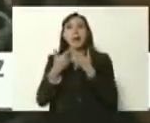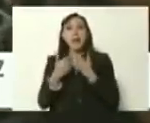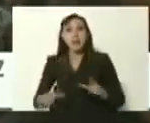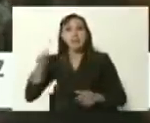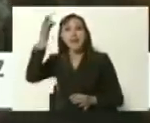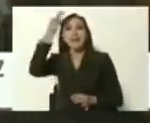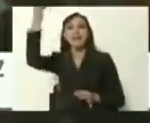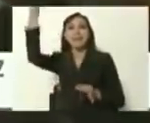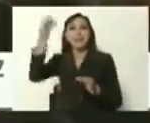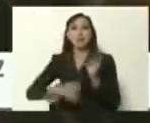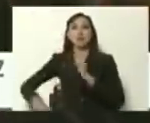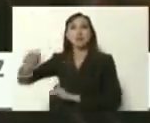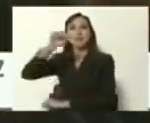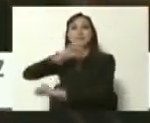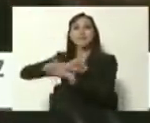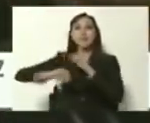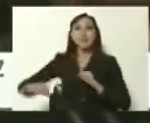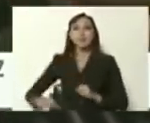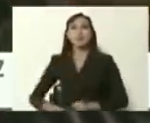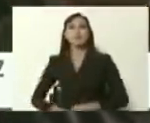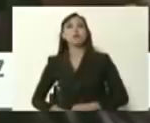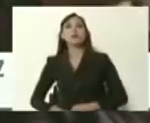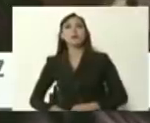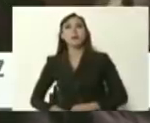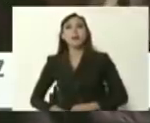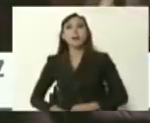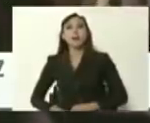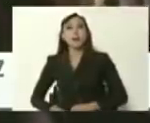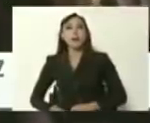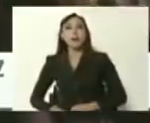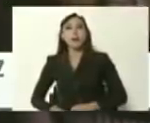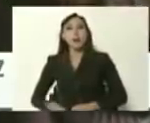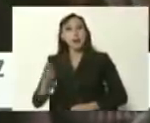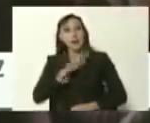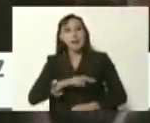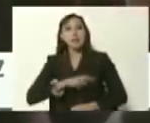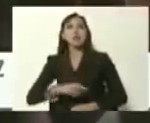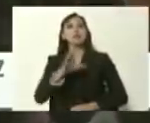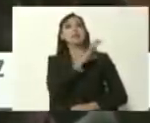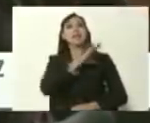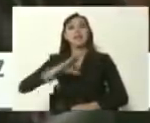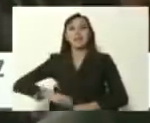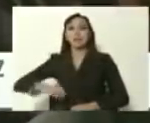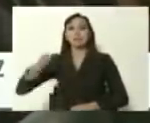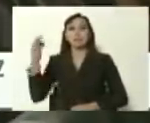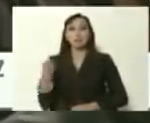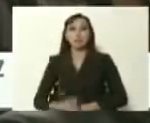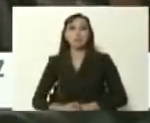creyendo y defendiendo la santa, universal y apostólica religión de Jesucristo.